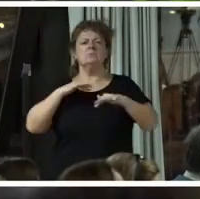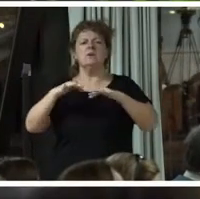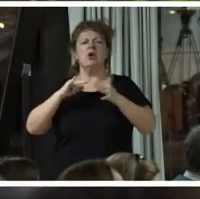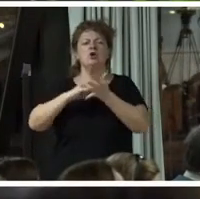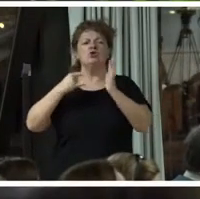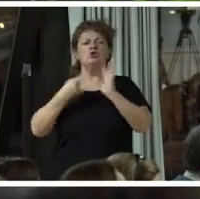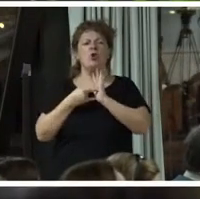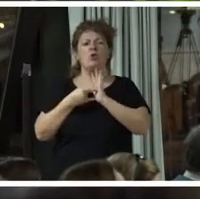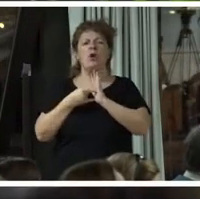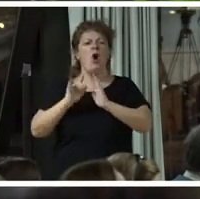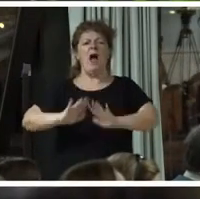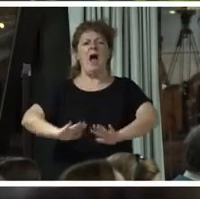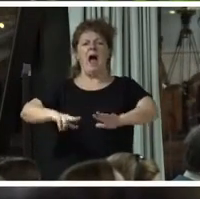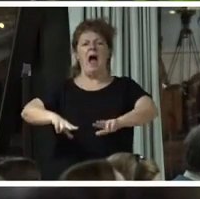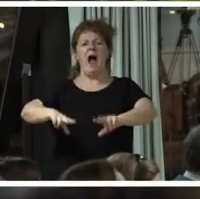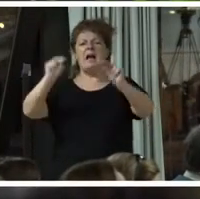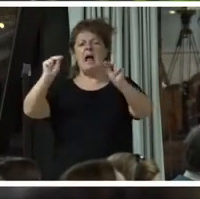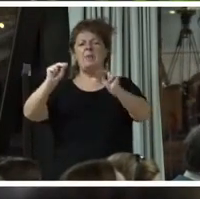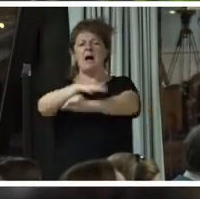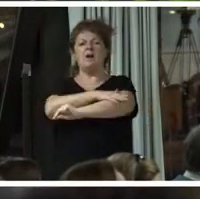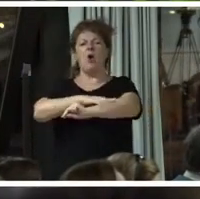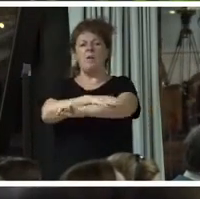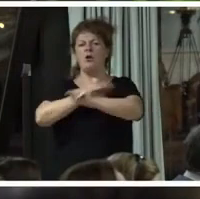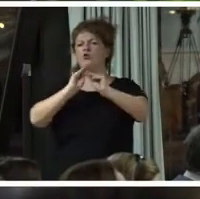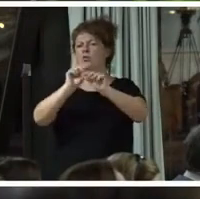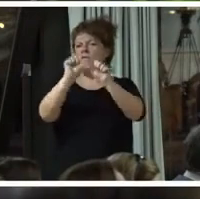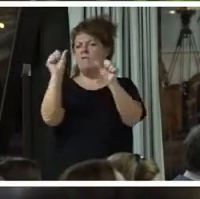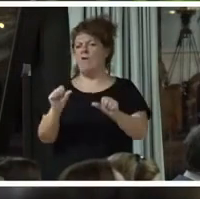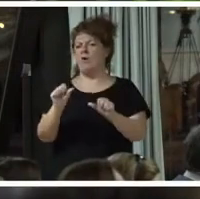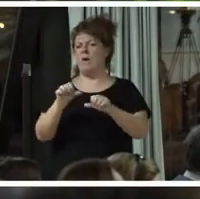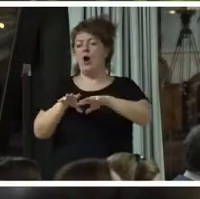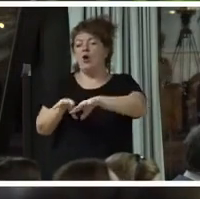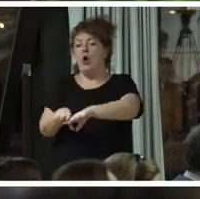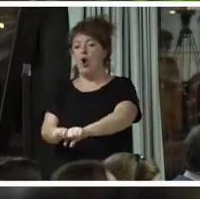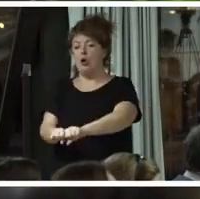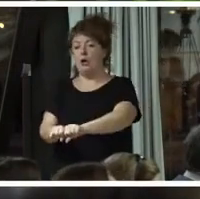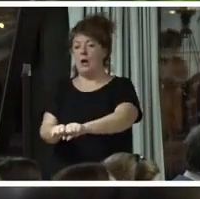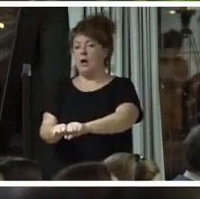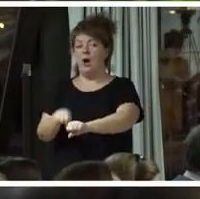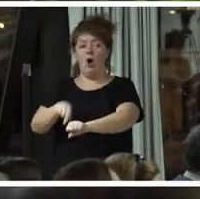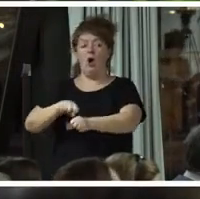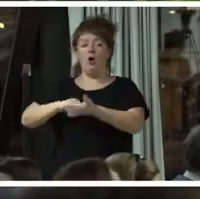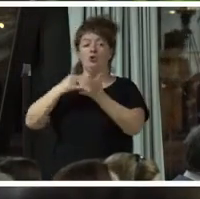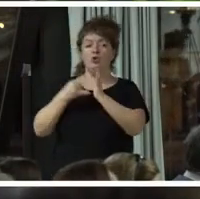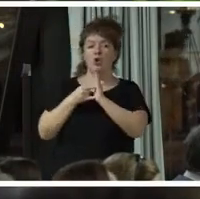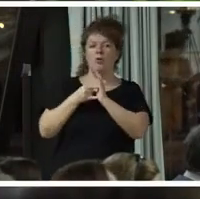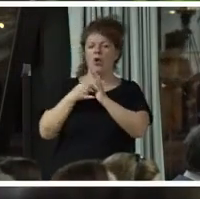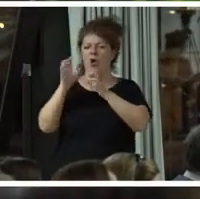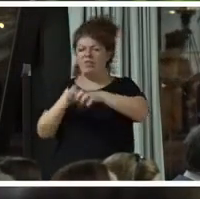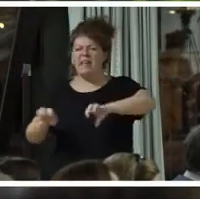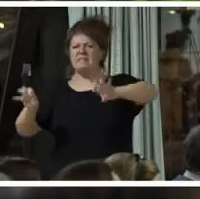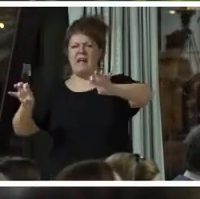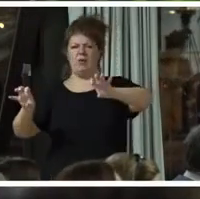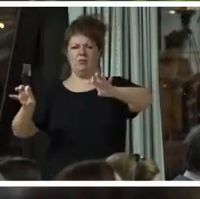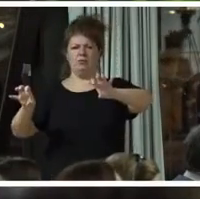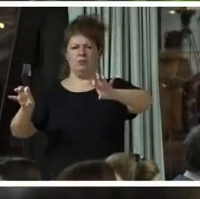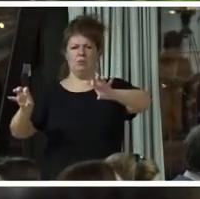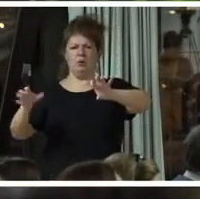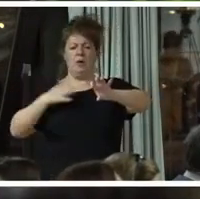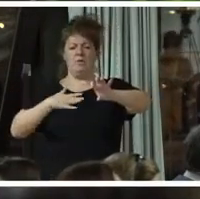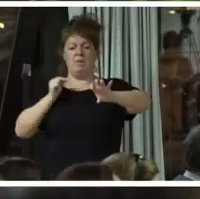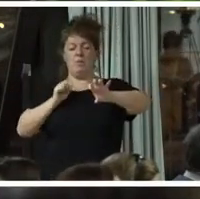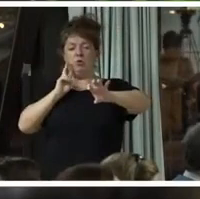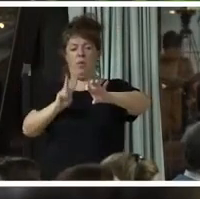coloni donde acabar con ese régimen colonial por ello hoy en día hablar de la solución de dos estados desde